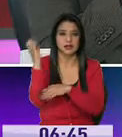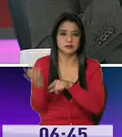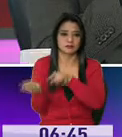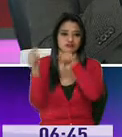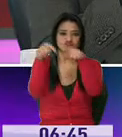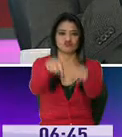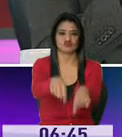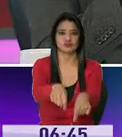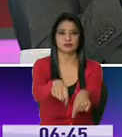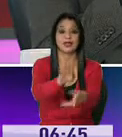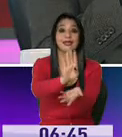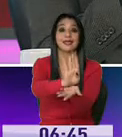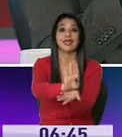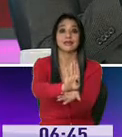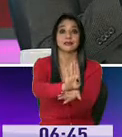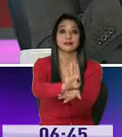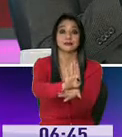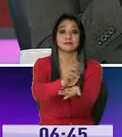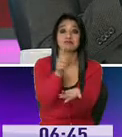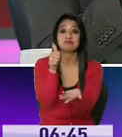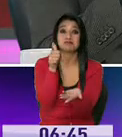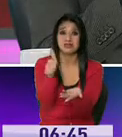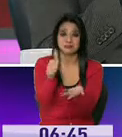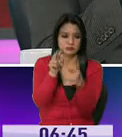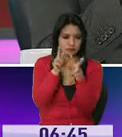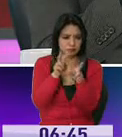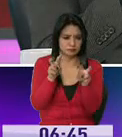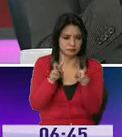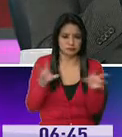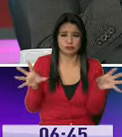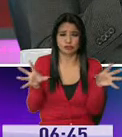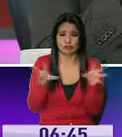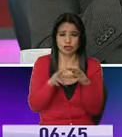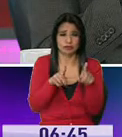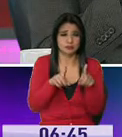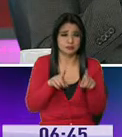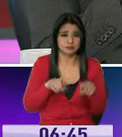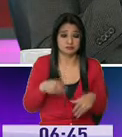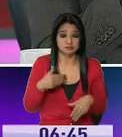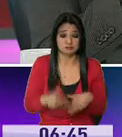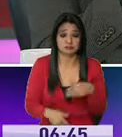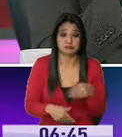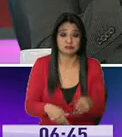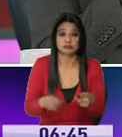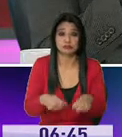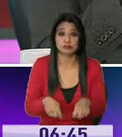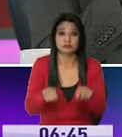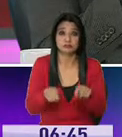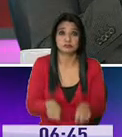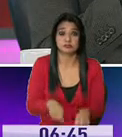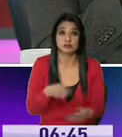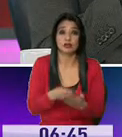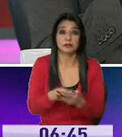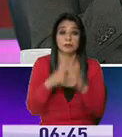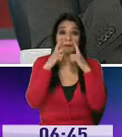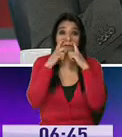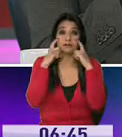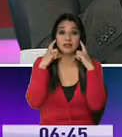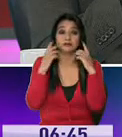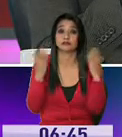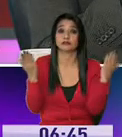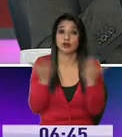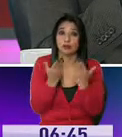no sería esta una contratación aislada, sino que pertenecería a un tráfico oscuro de contrataciones que se